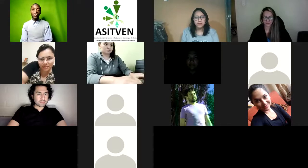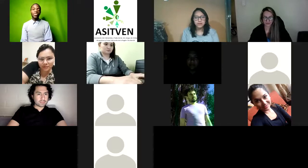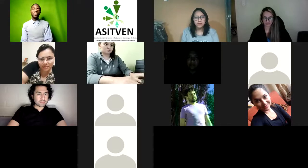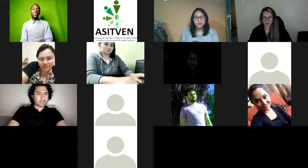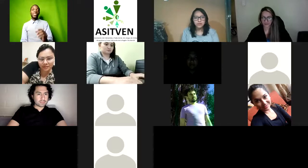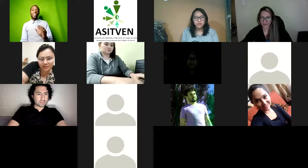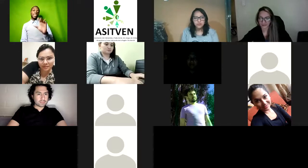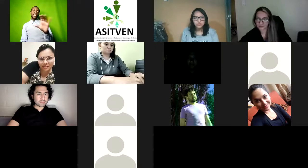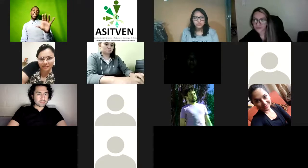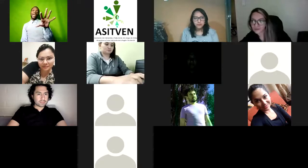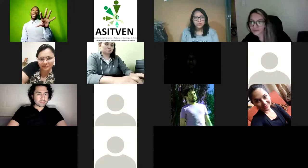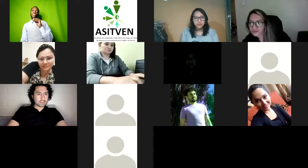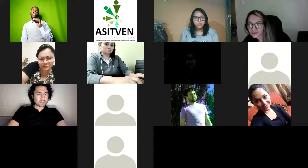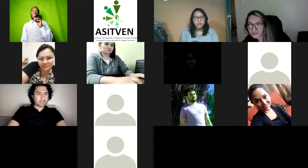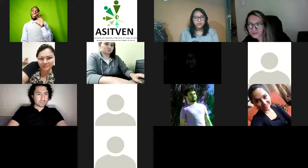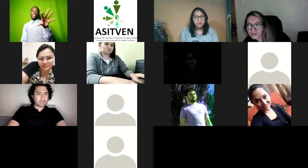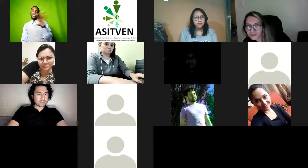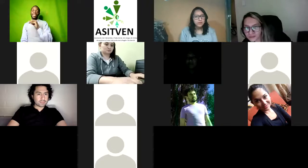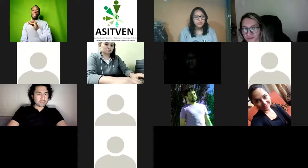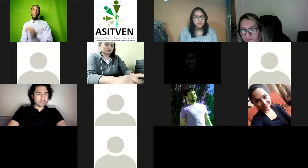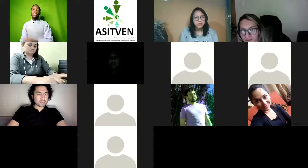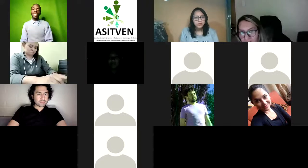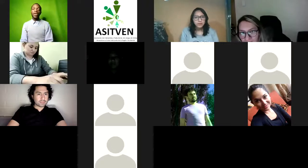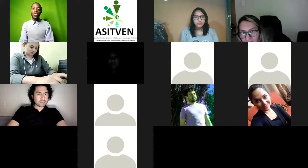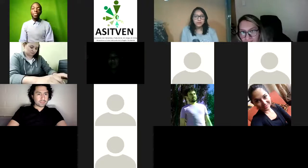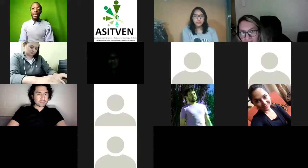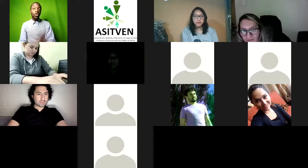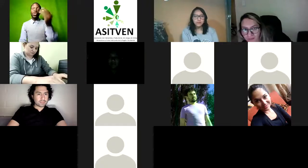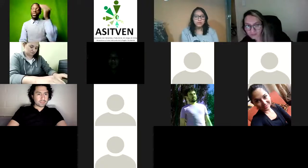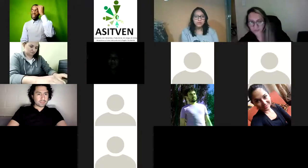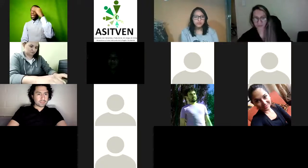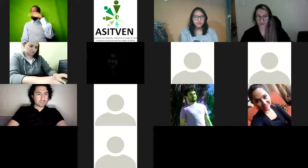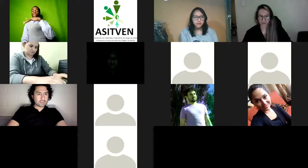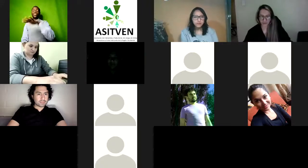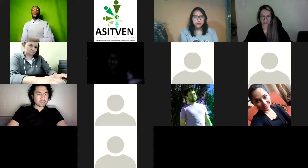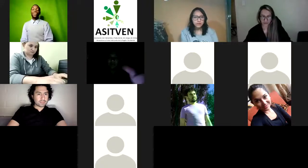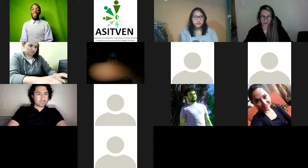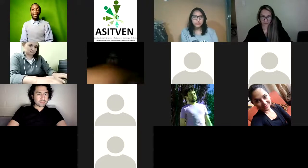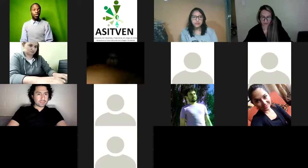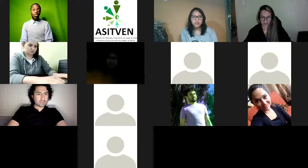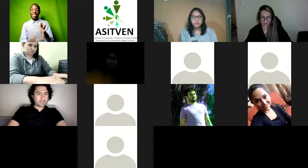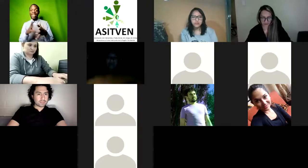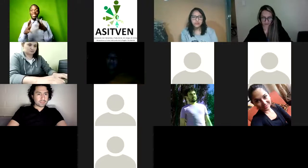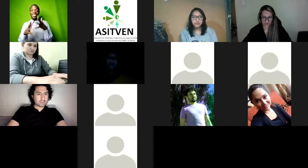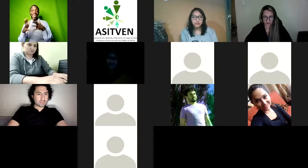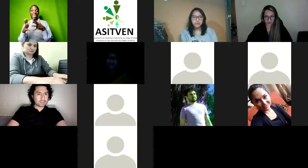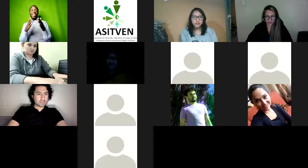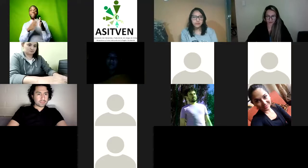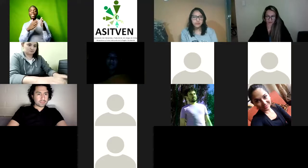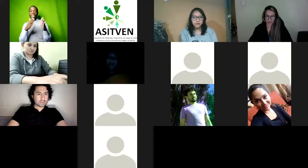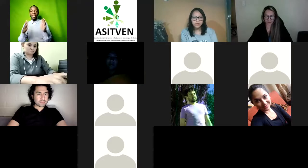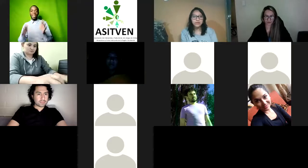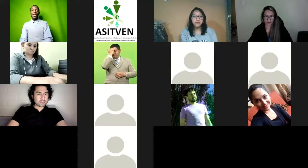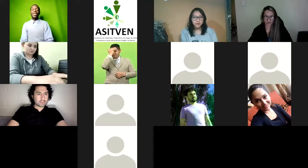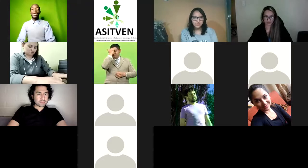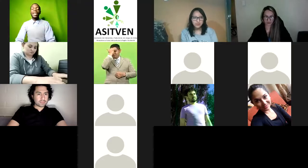imitándolo, ¿no? Y era sencillamente copiar, no de lo que yo recordase, no. Tenían que